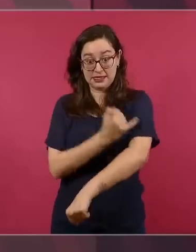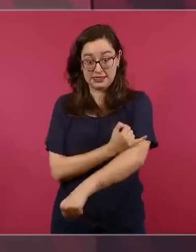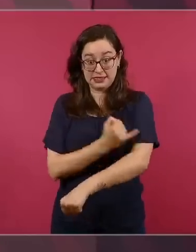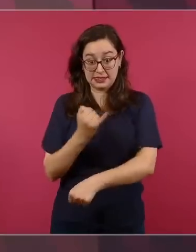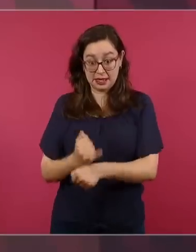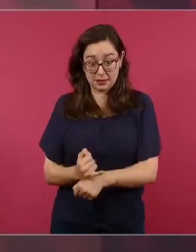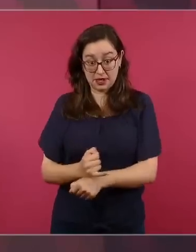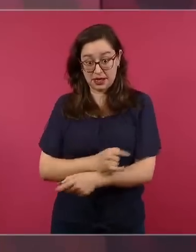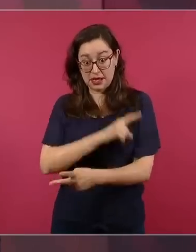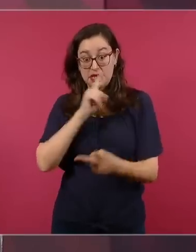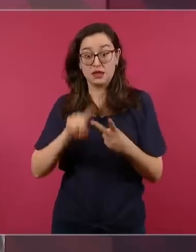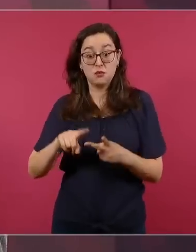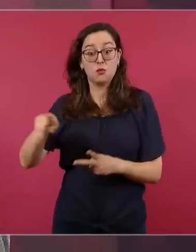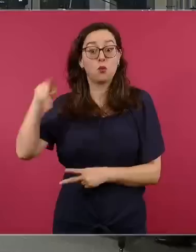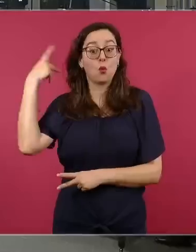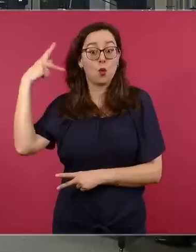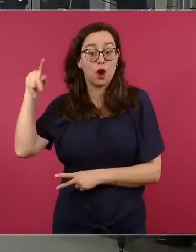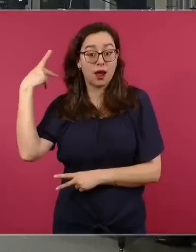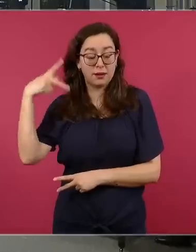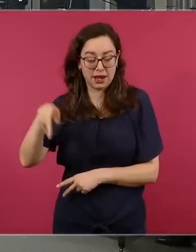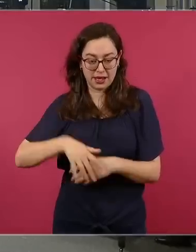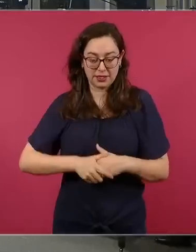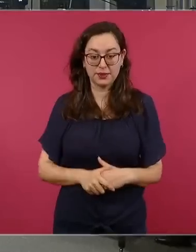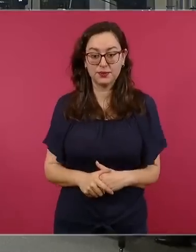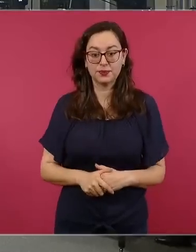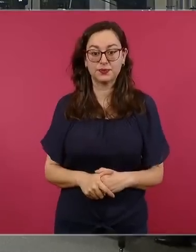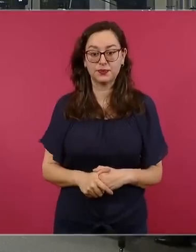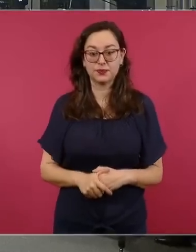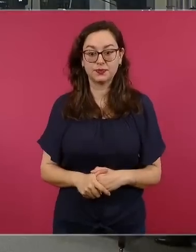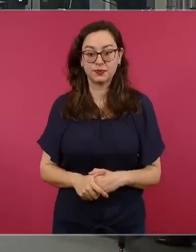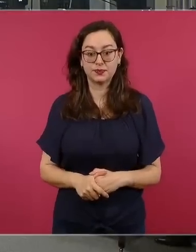de San Alejandro de Puebla.